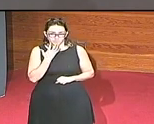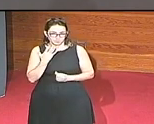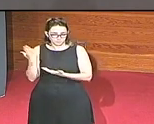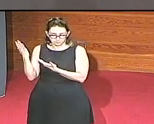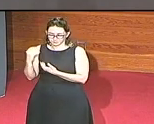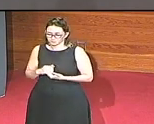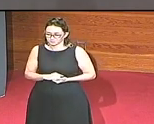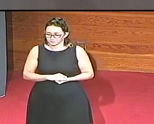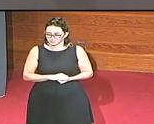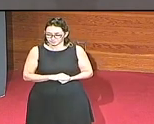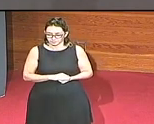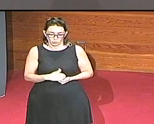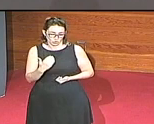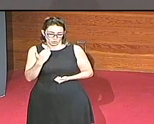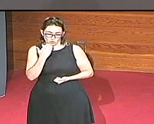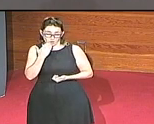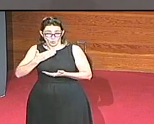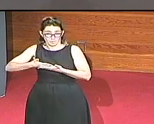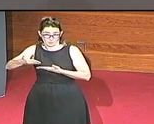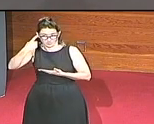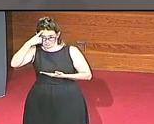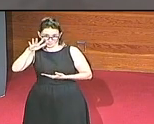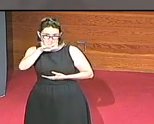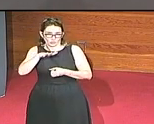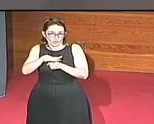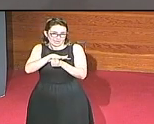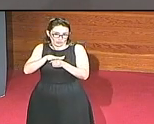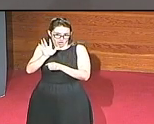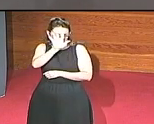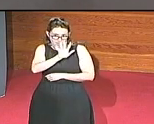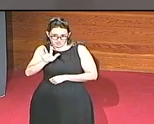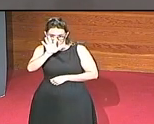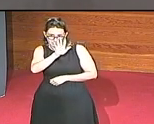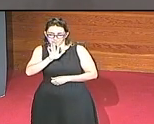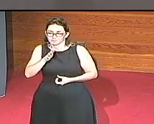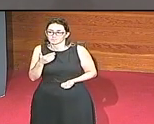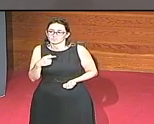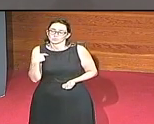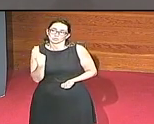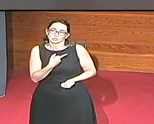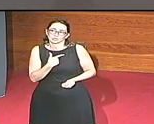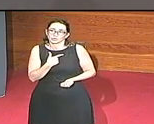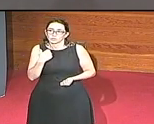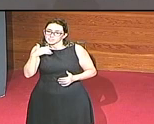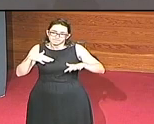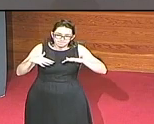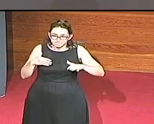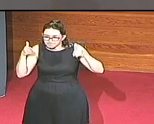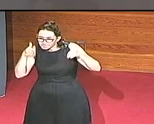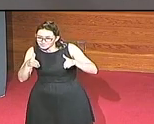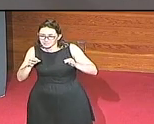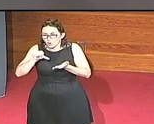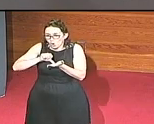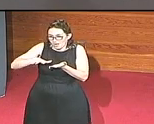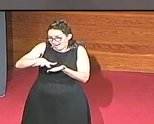bueno el periódico el correo ya sabéis es un periódico regional y entonces nosotros lo que nos lo que nos mueve es la información local no